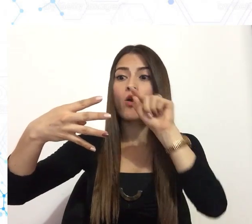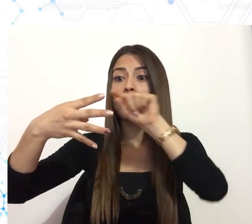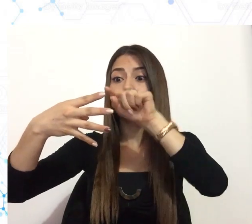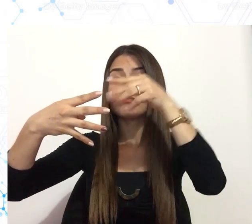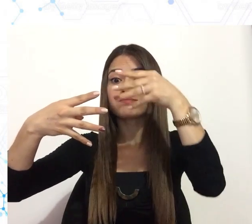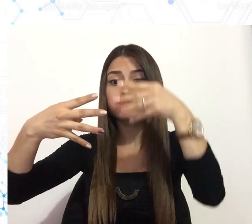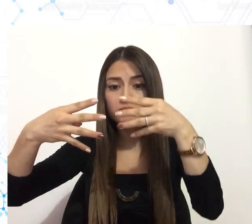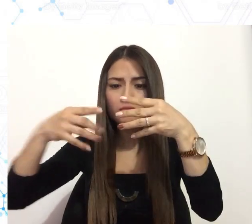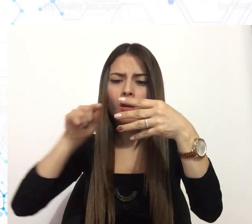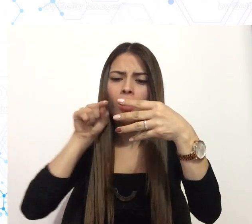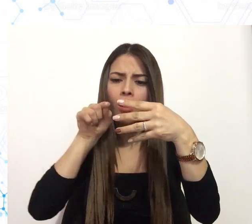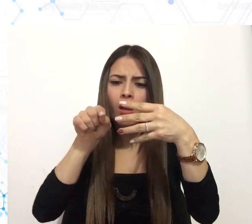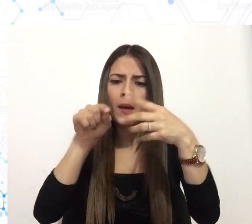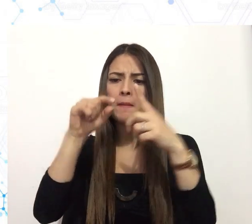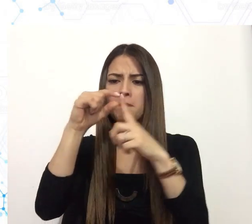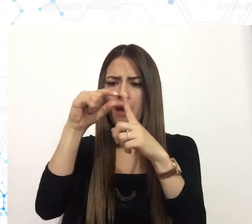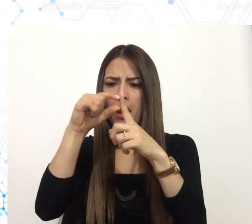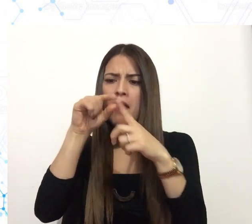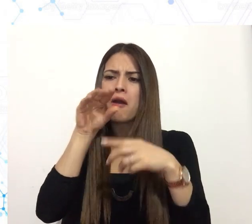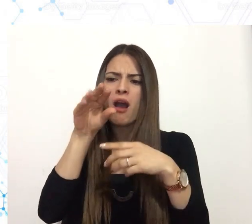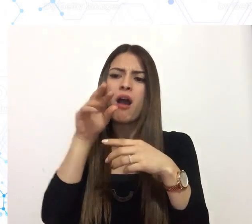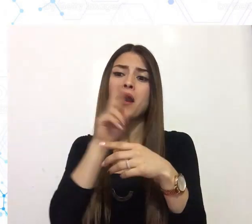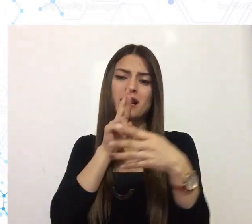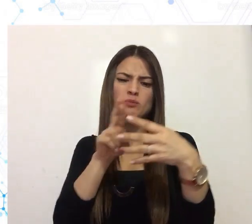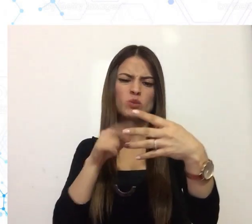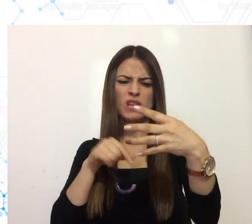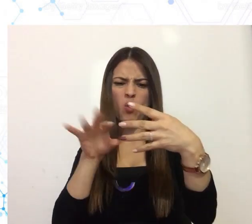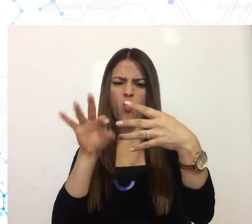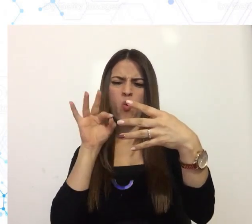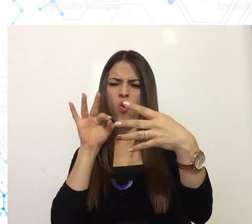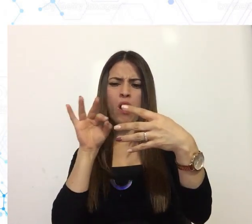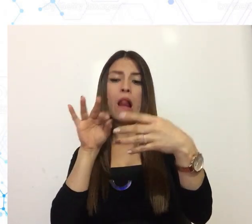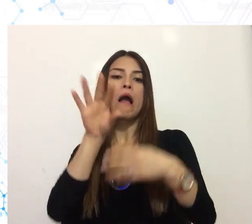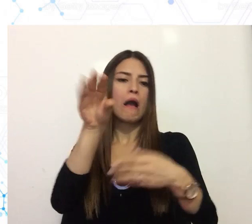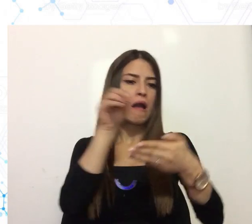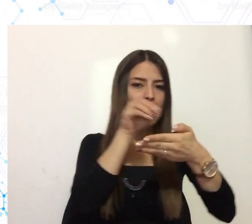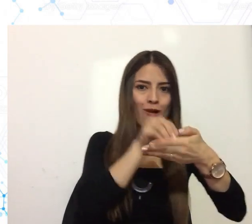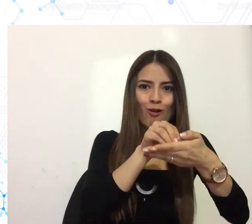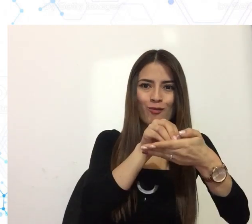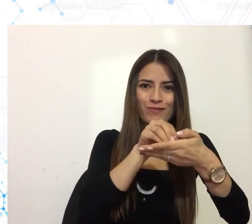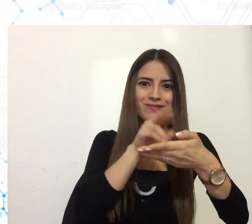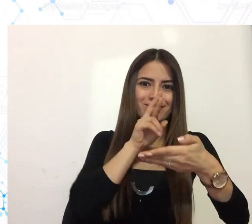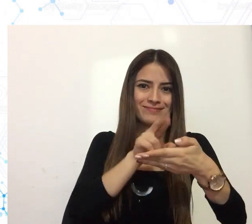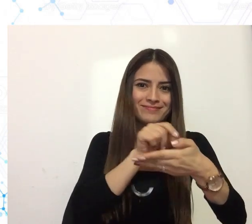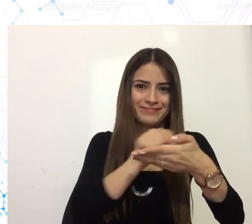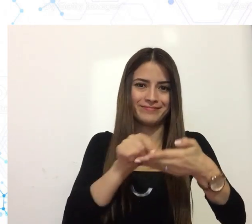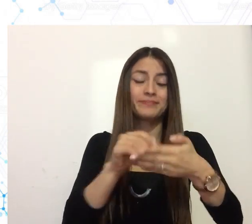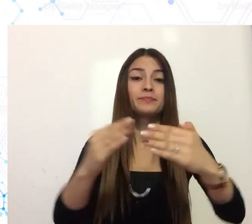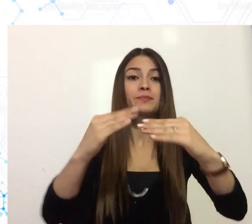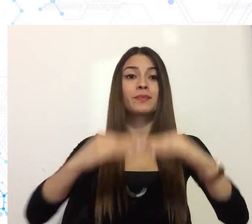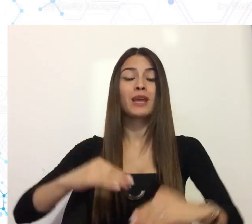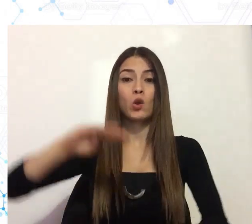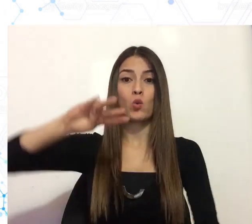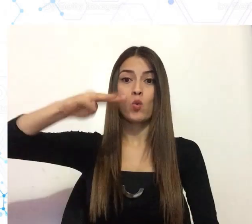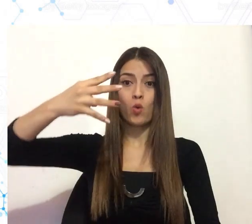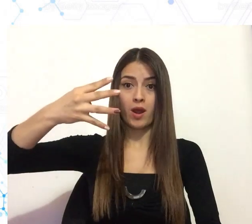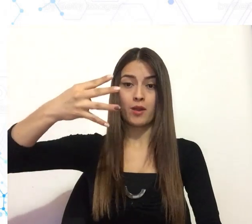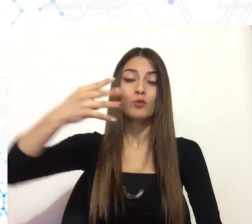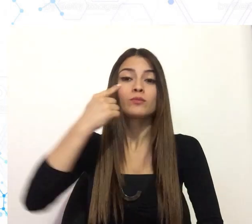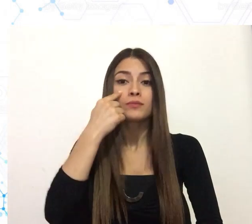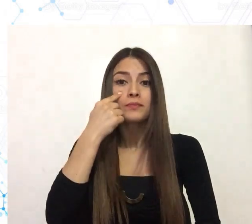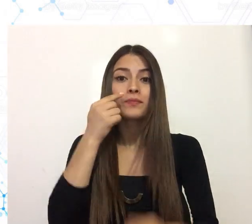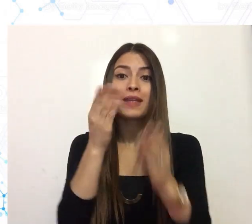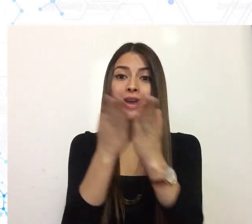vamos a encontrar posibilidad de respuestas y nos vamos a calificar y sencillamente pues vamos a